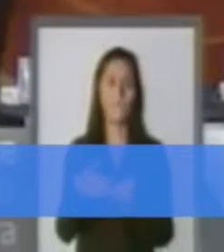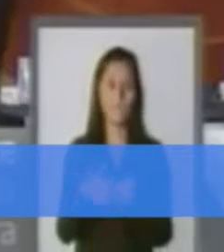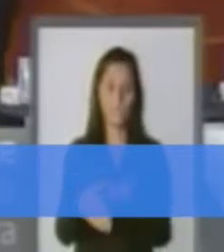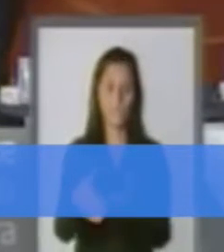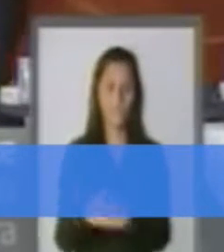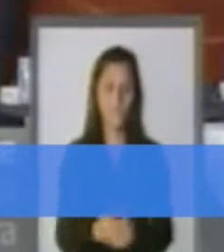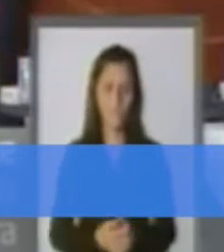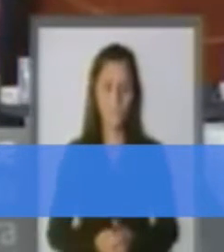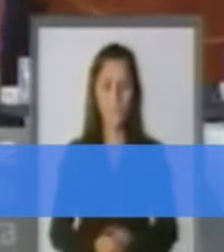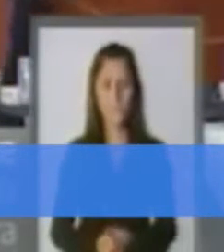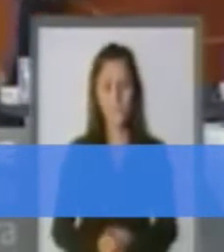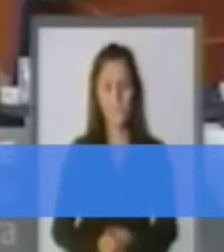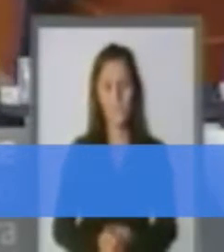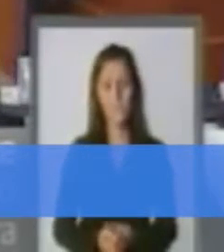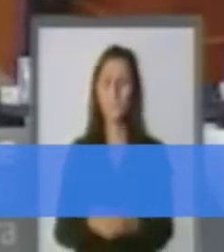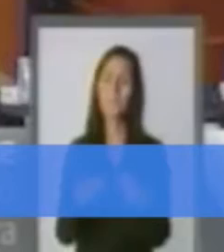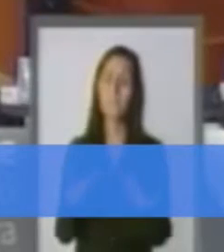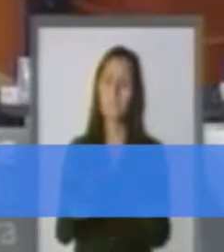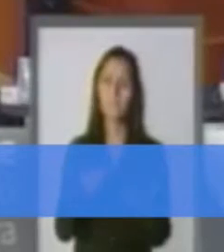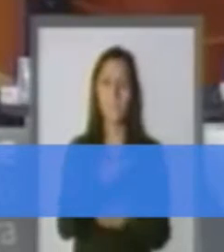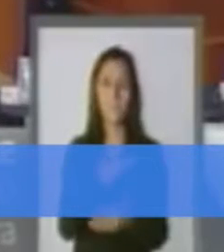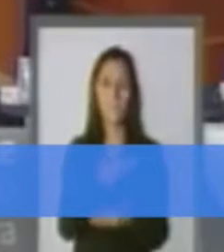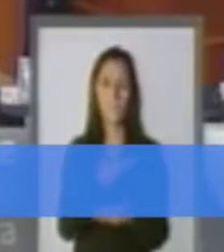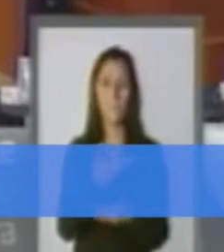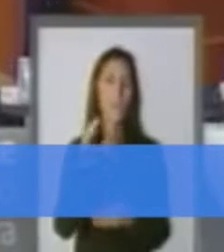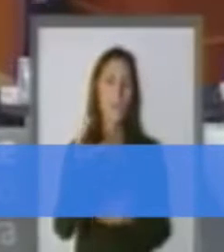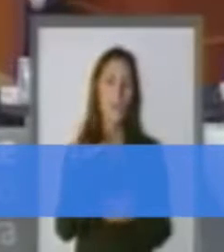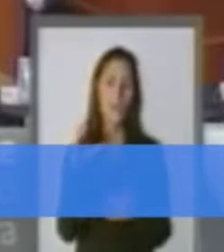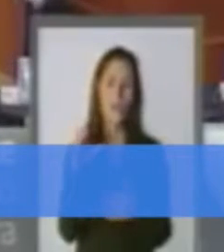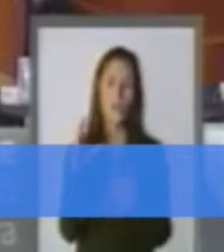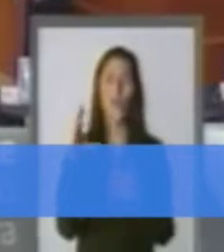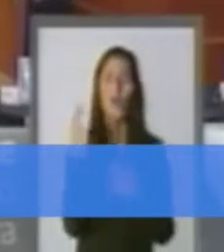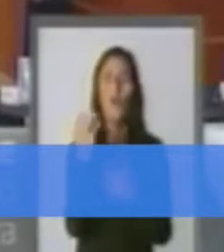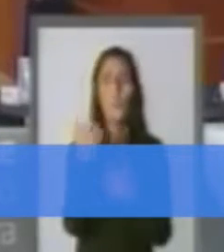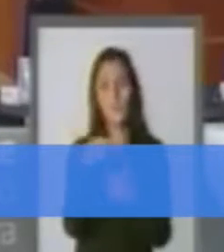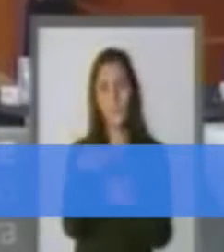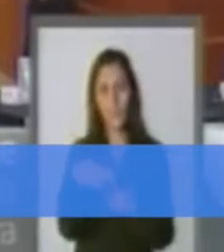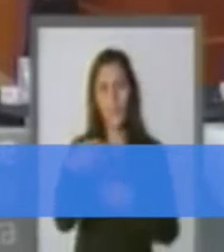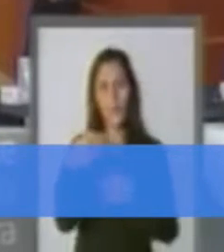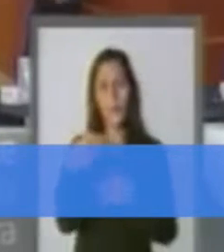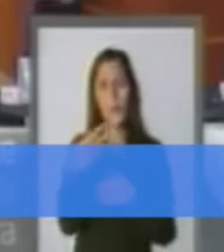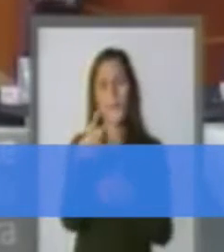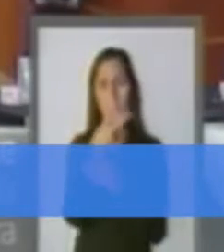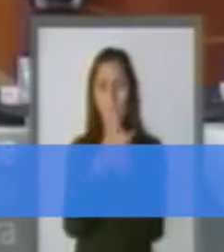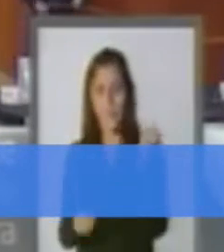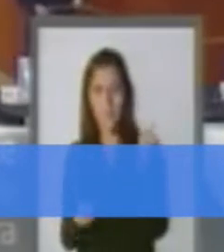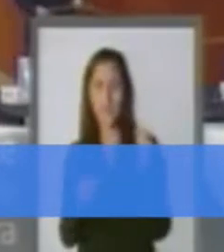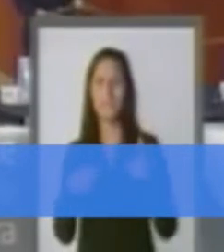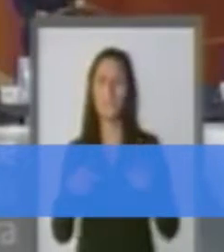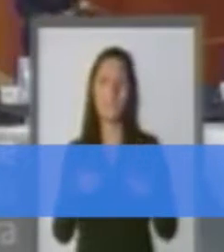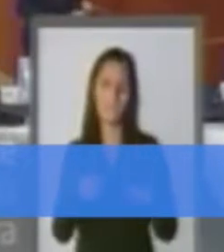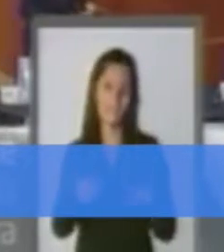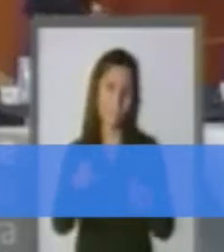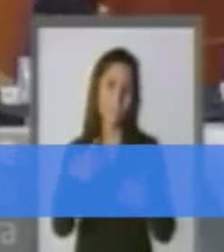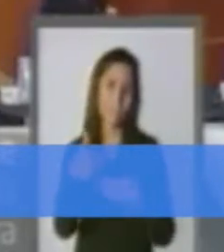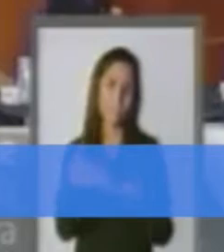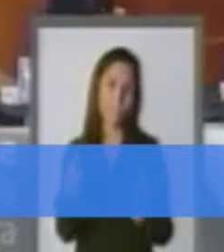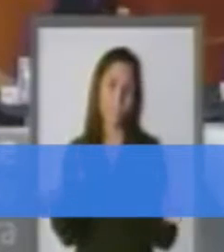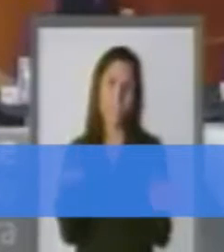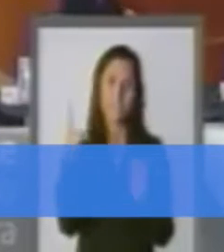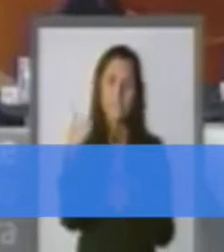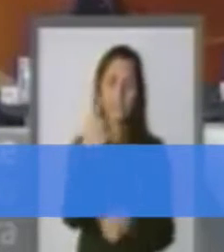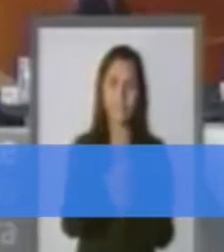país hay impunidad en materia política. Es una vergüenza lo que tenemos